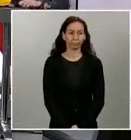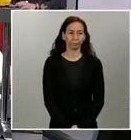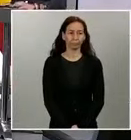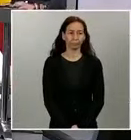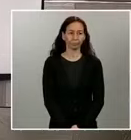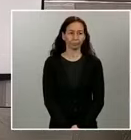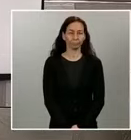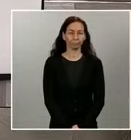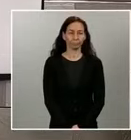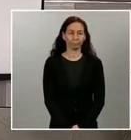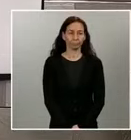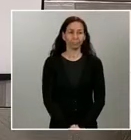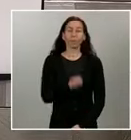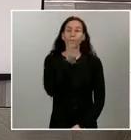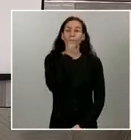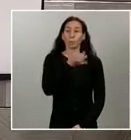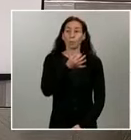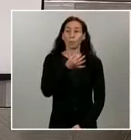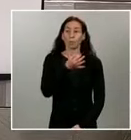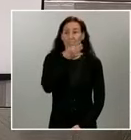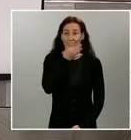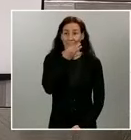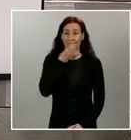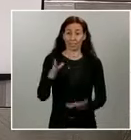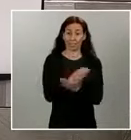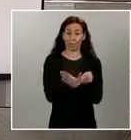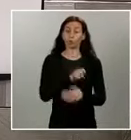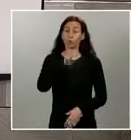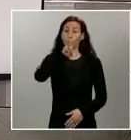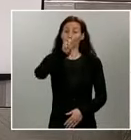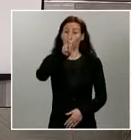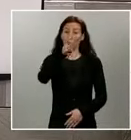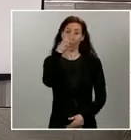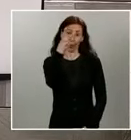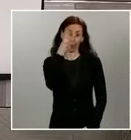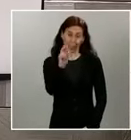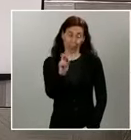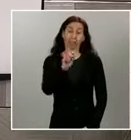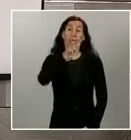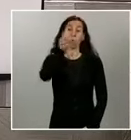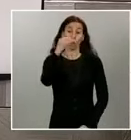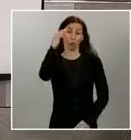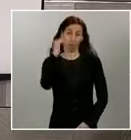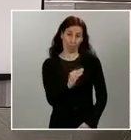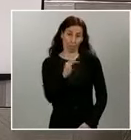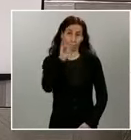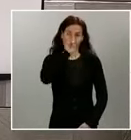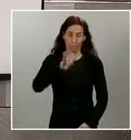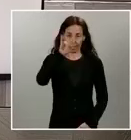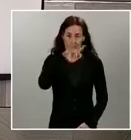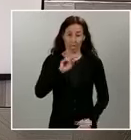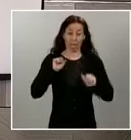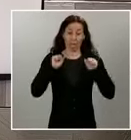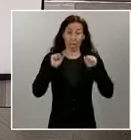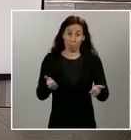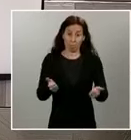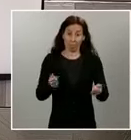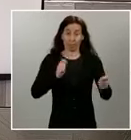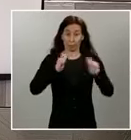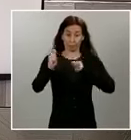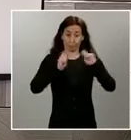Muy buenas tardes a todos. Las 12:20 van a ser, una hora menos en Canarias. Comenzamos la rueda de prensa diaria de los responsables técnicos